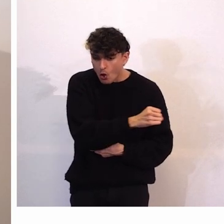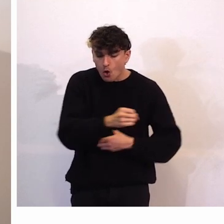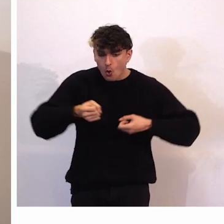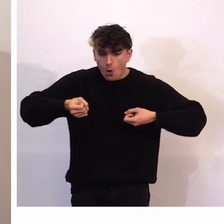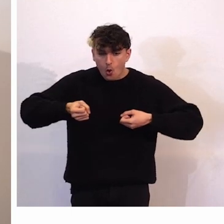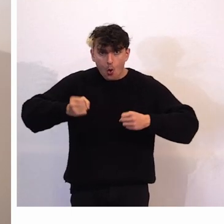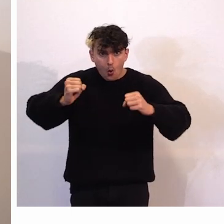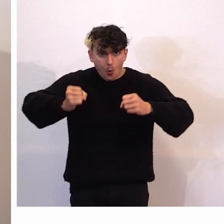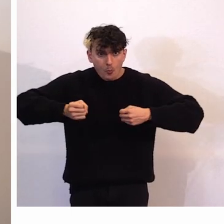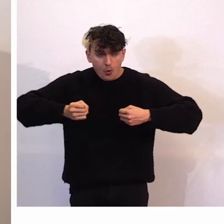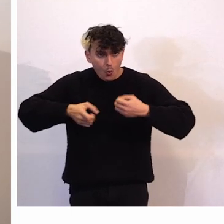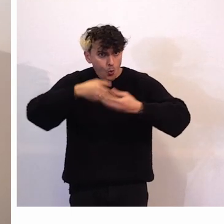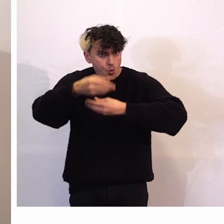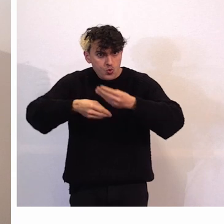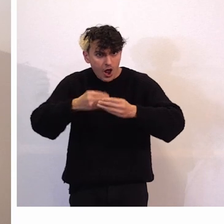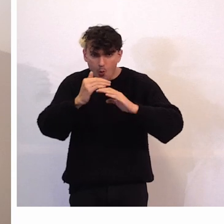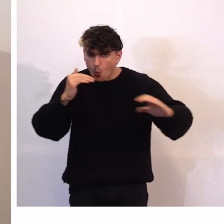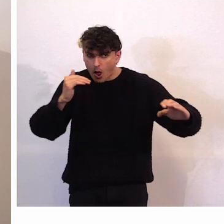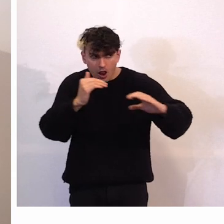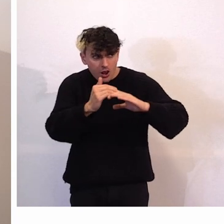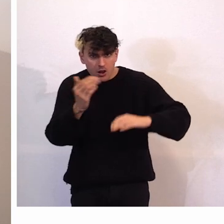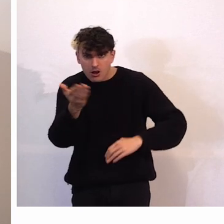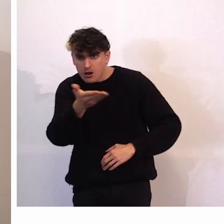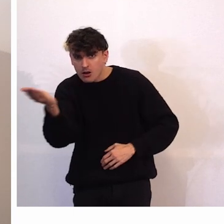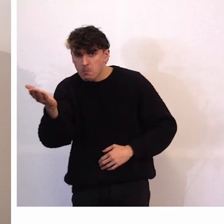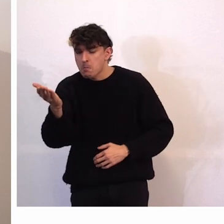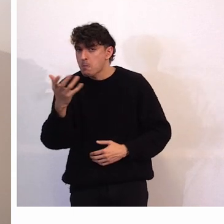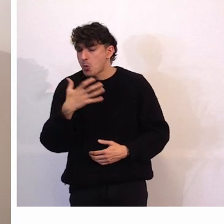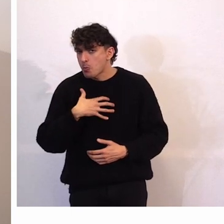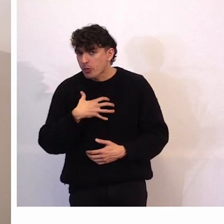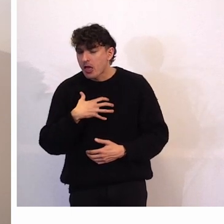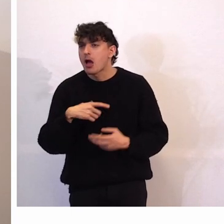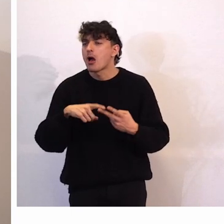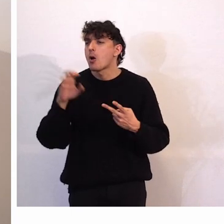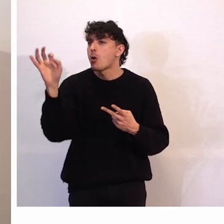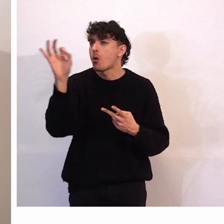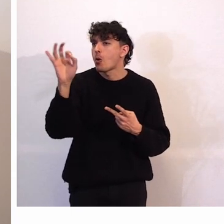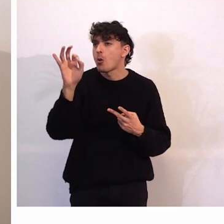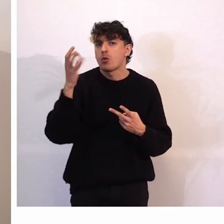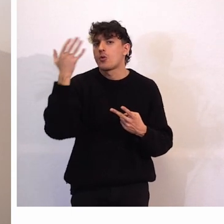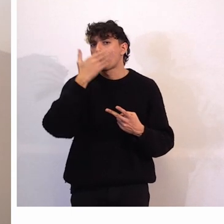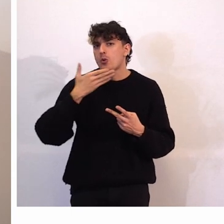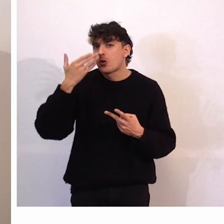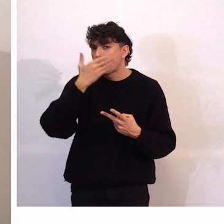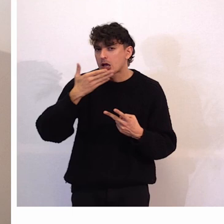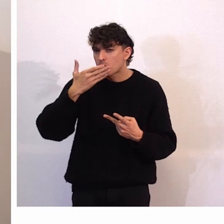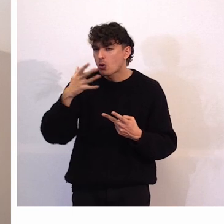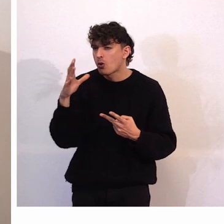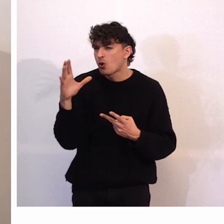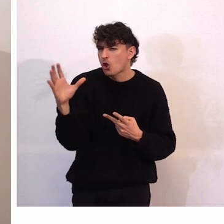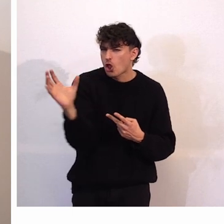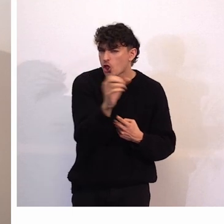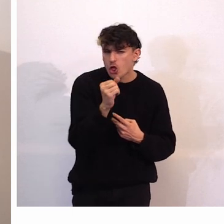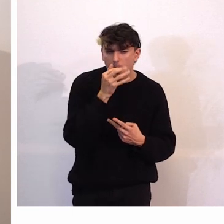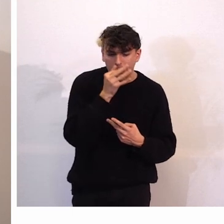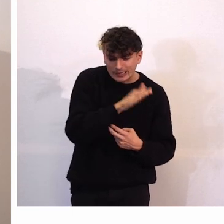los parques en igualdad de condiciones, o cuando veía que en el colegio no todos los niños